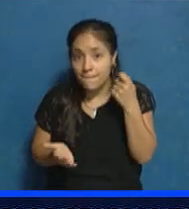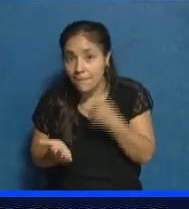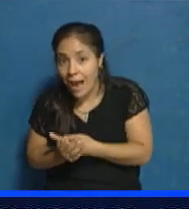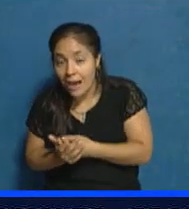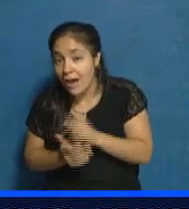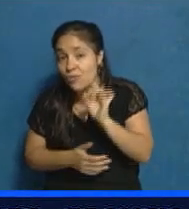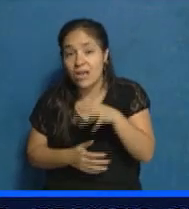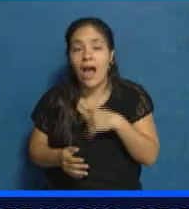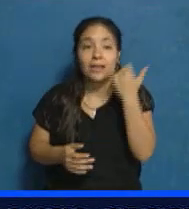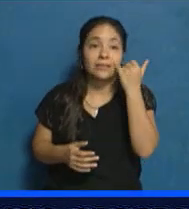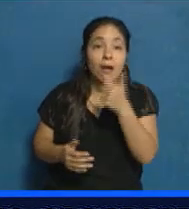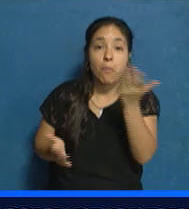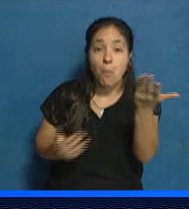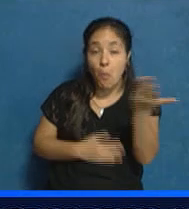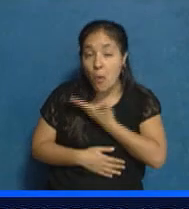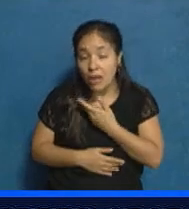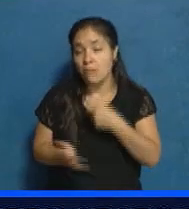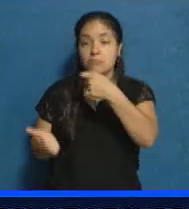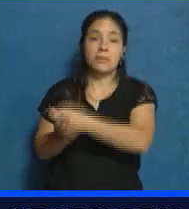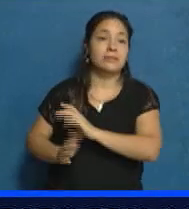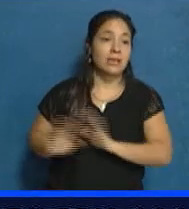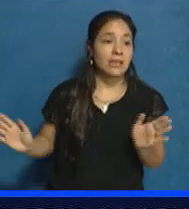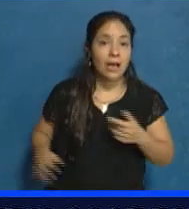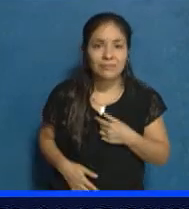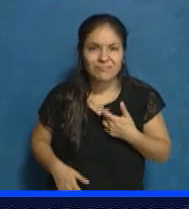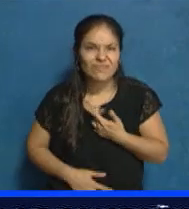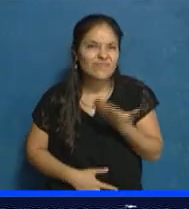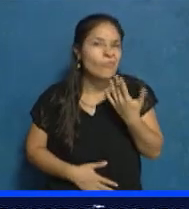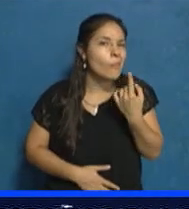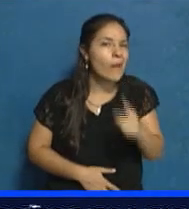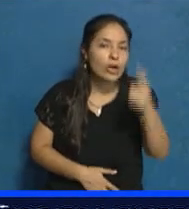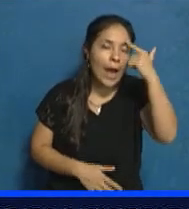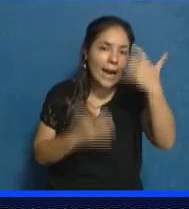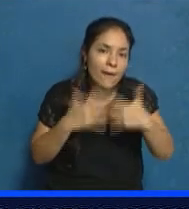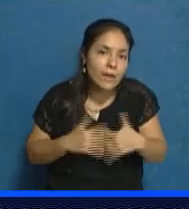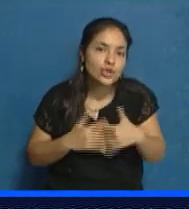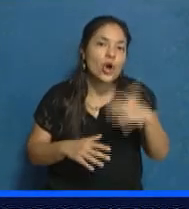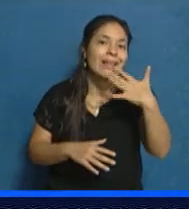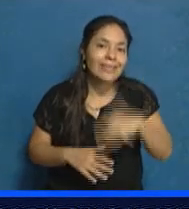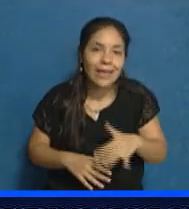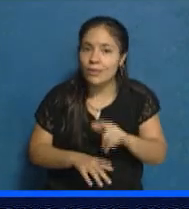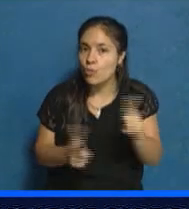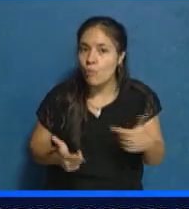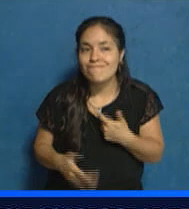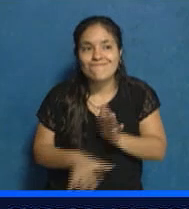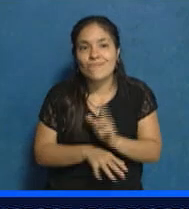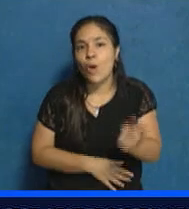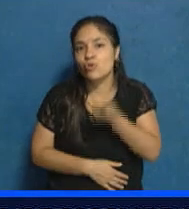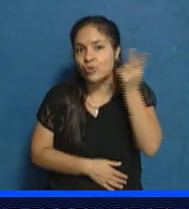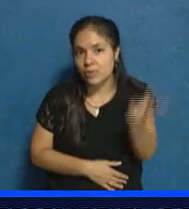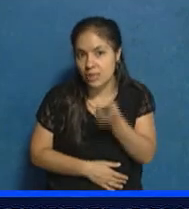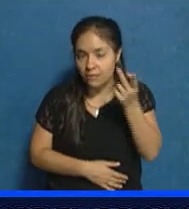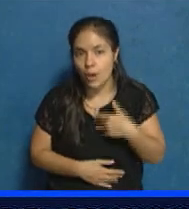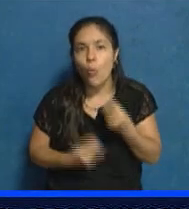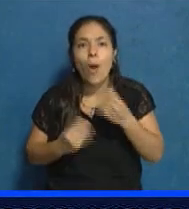entiende cuál es el efecto o el por qué esta sanción se está aplicando. Entonces, ¿cuáles son esas conductas que ustedes